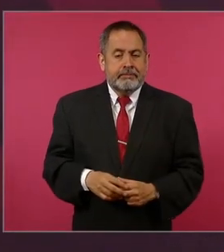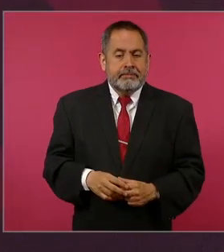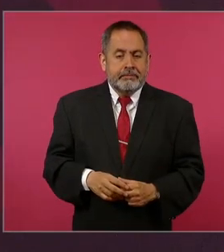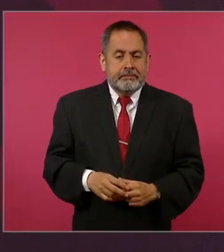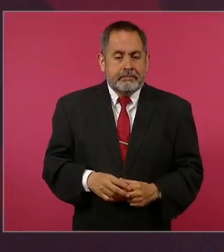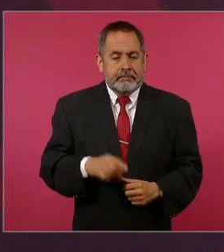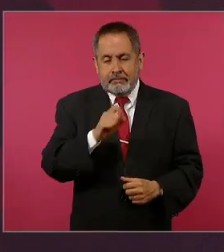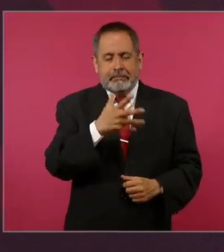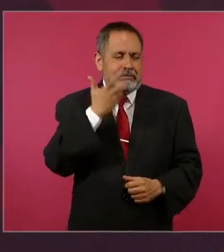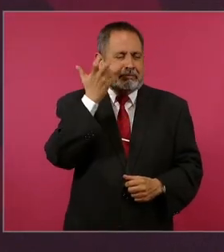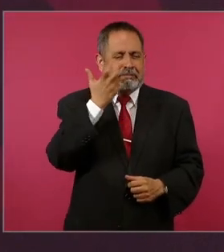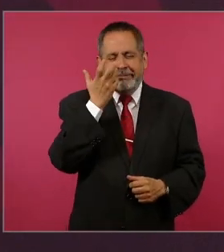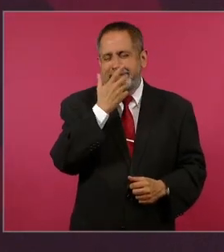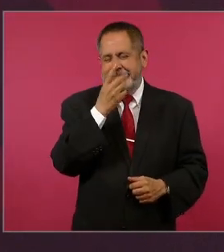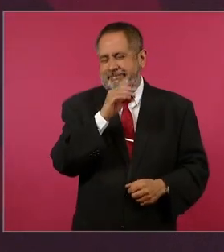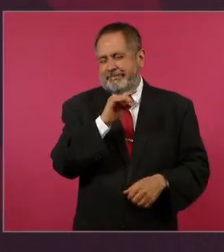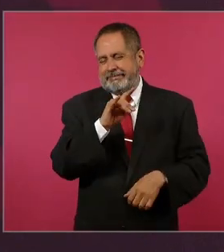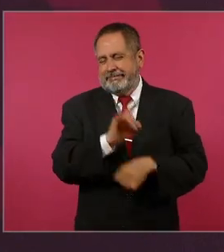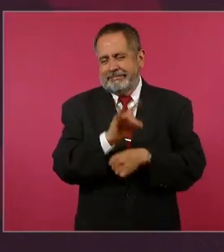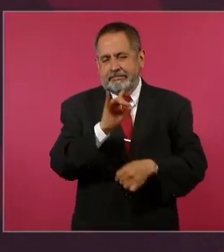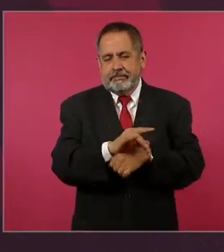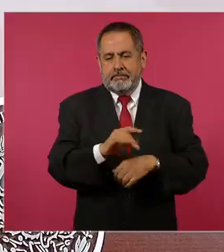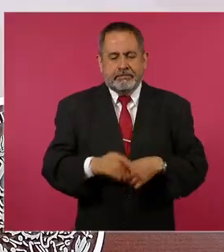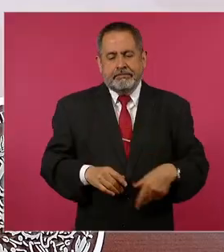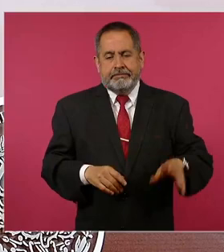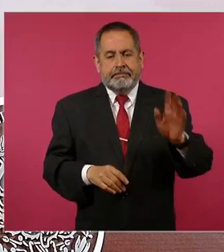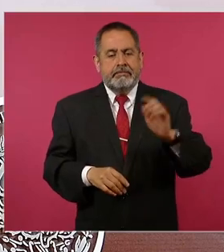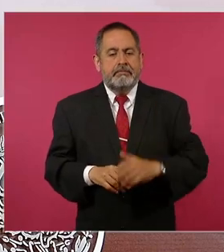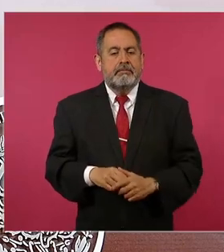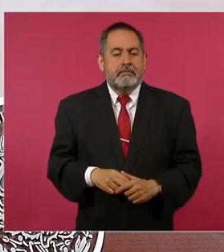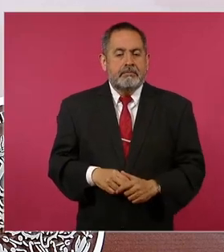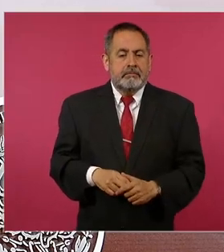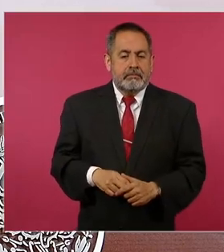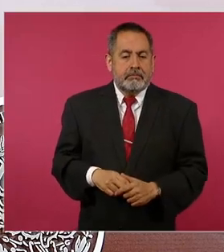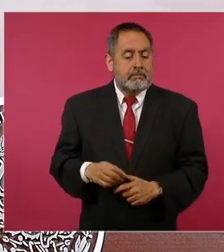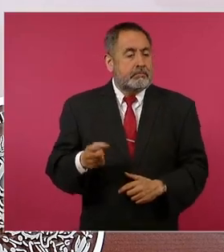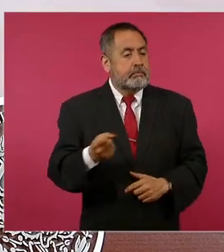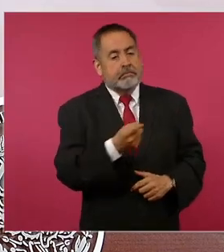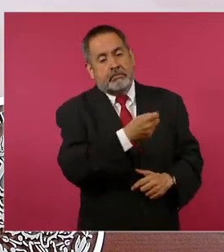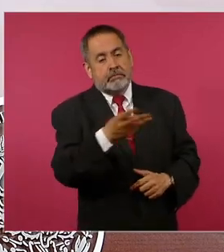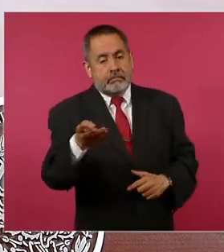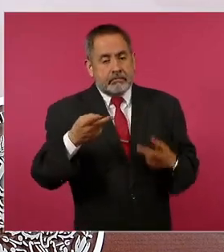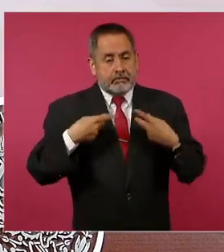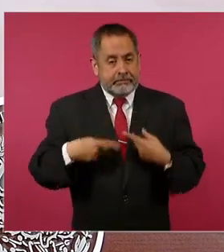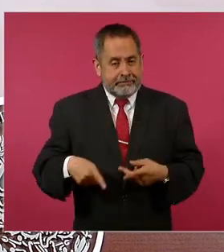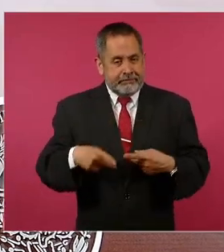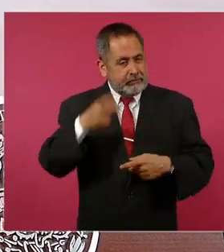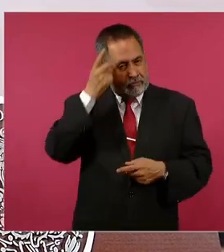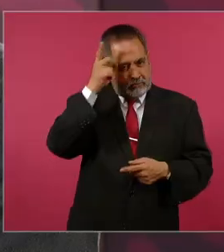le hacía el cuento que llegaban banqueros a decirle: